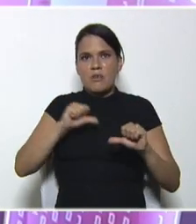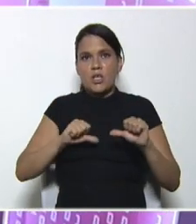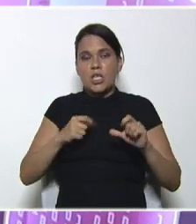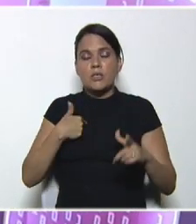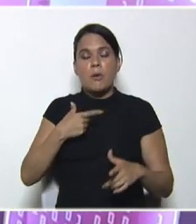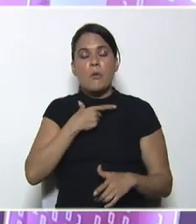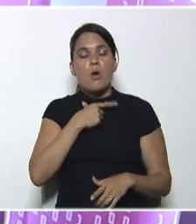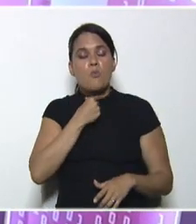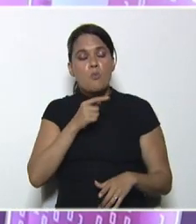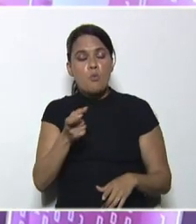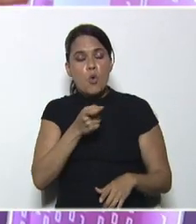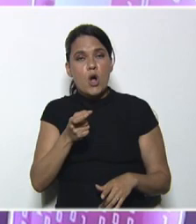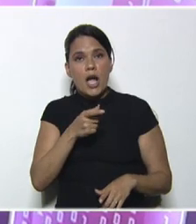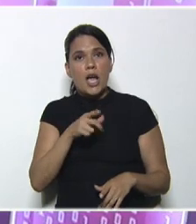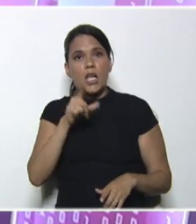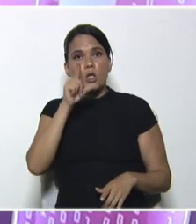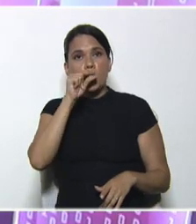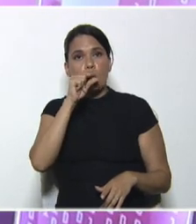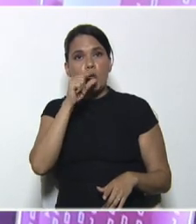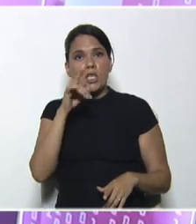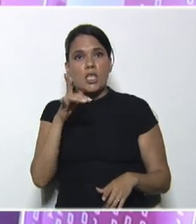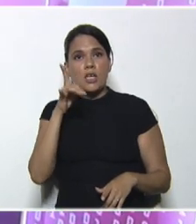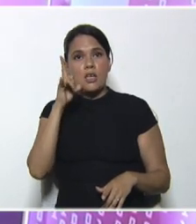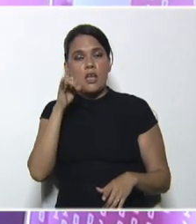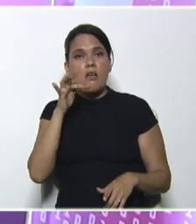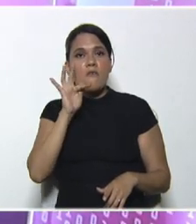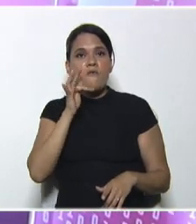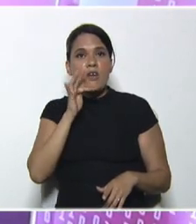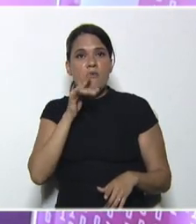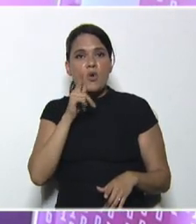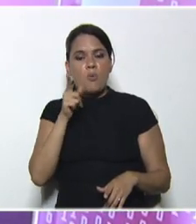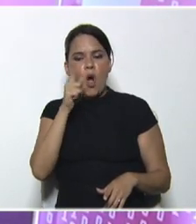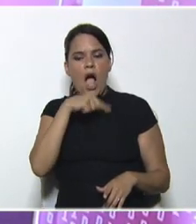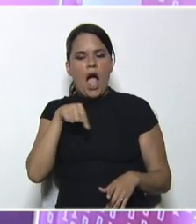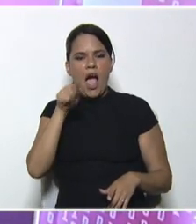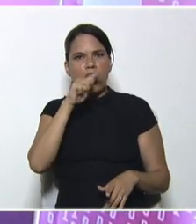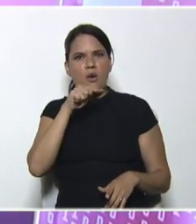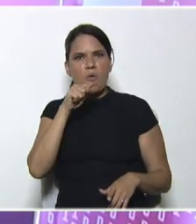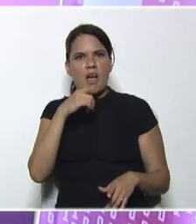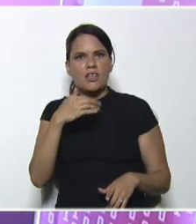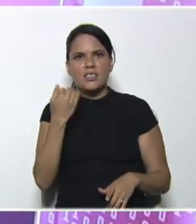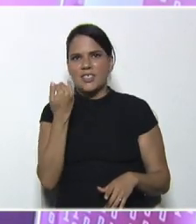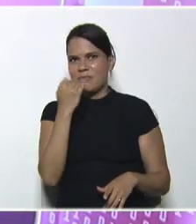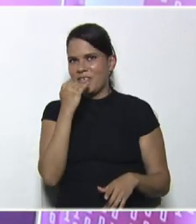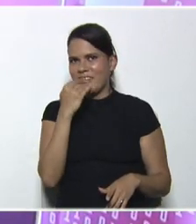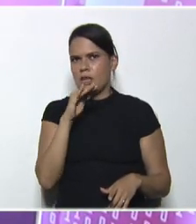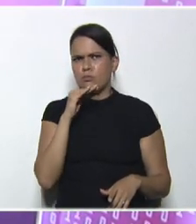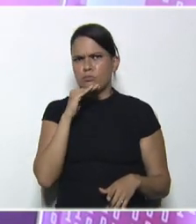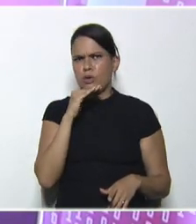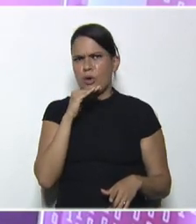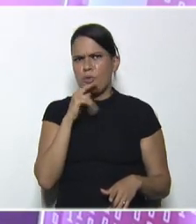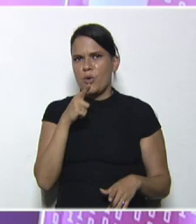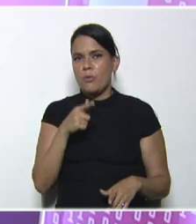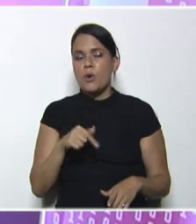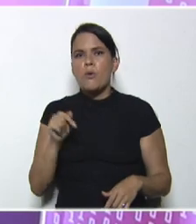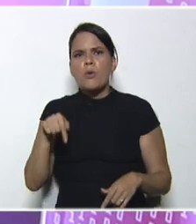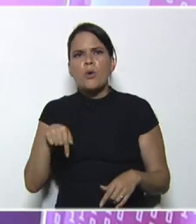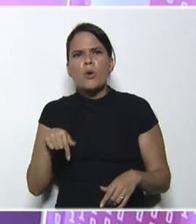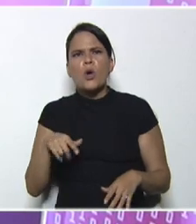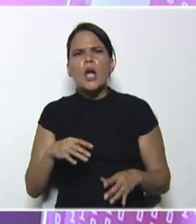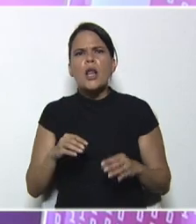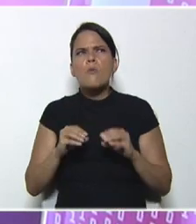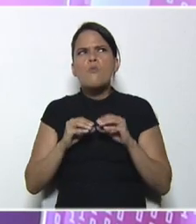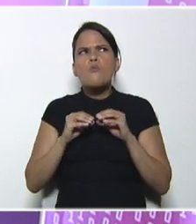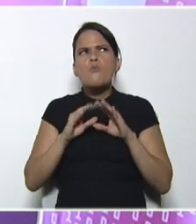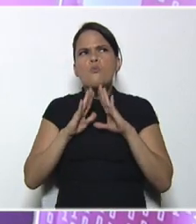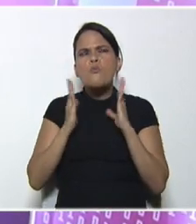Twitter, Instagram y Facebook como @simerrierabravo. Pero esta vez vamos a conectarnos con un mundo subatómico. Por eso yo quiero que